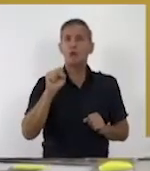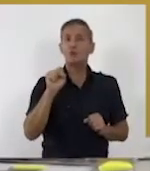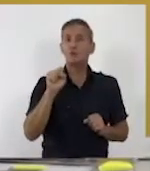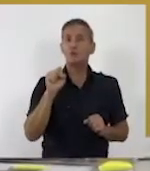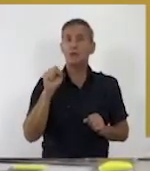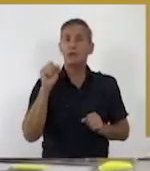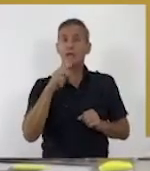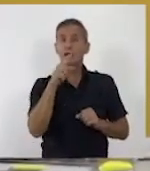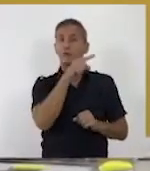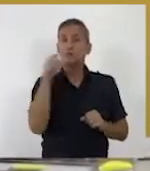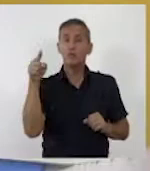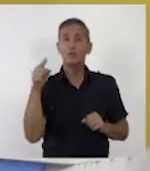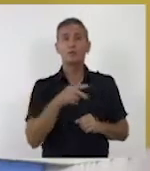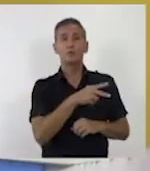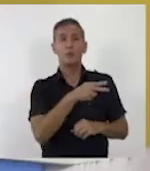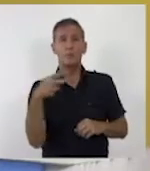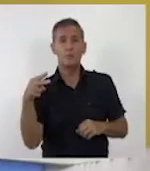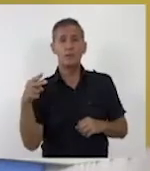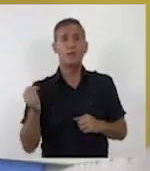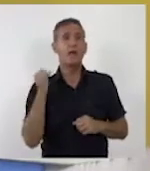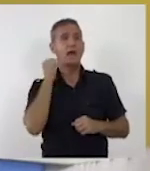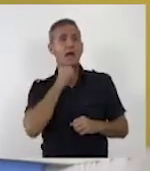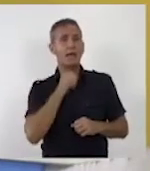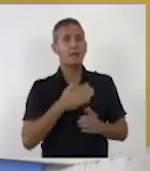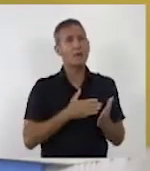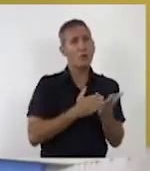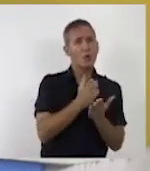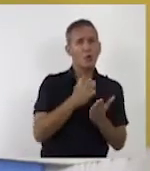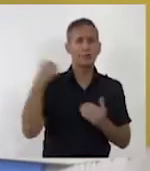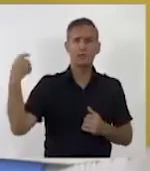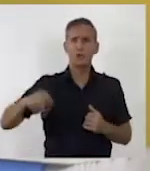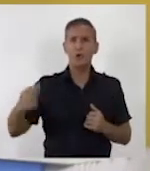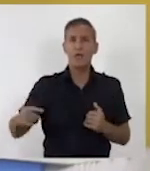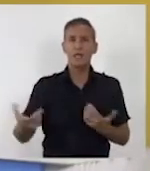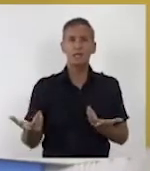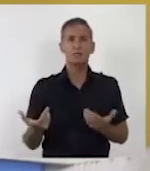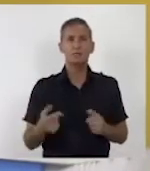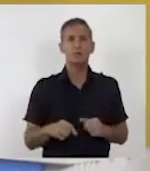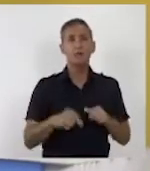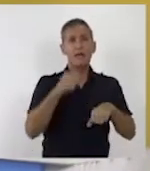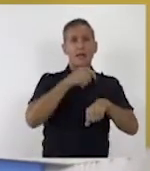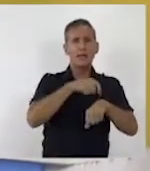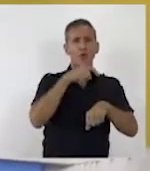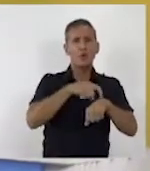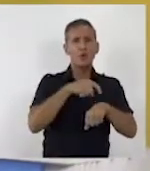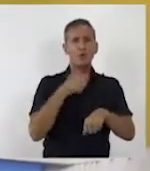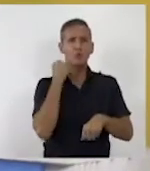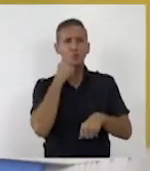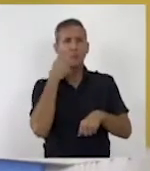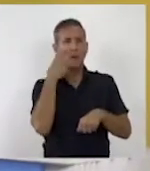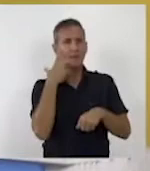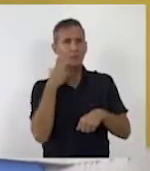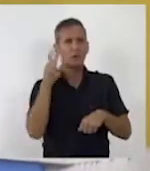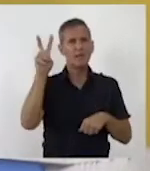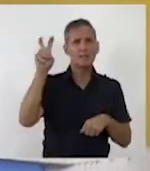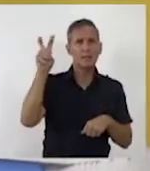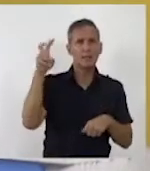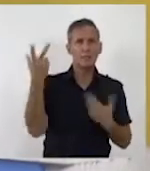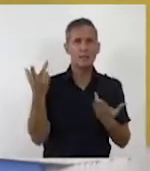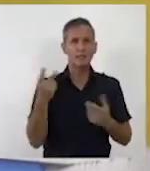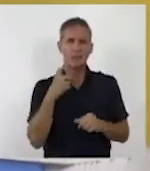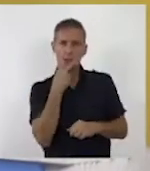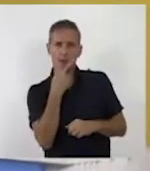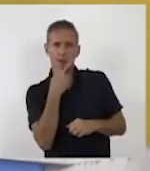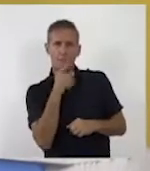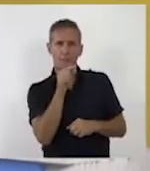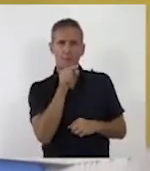importante pero además les va a permitir continuar ejercitando los tiempos fundamentales del verbo observe nuevamente